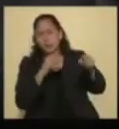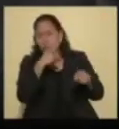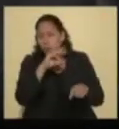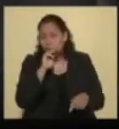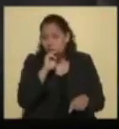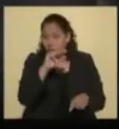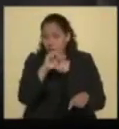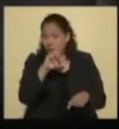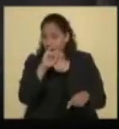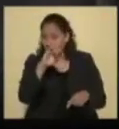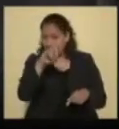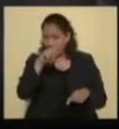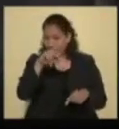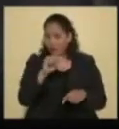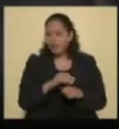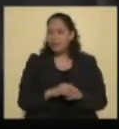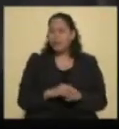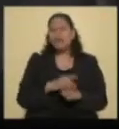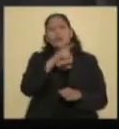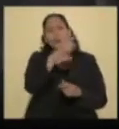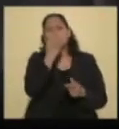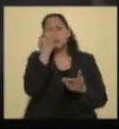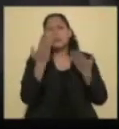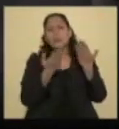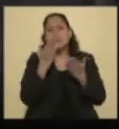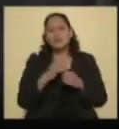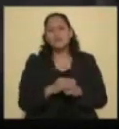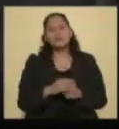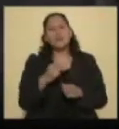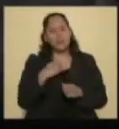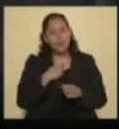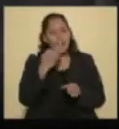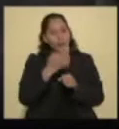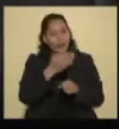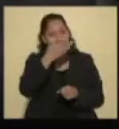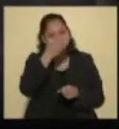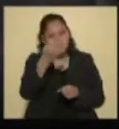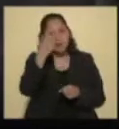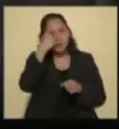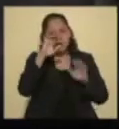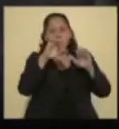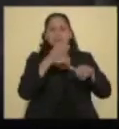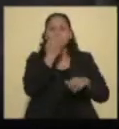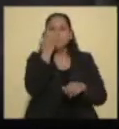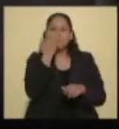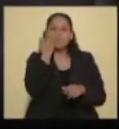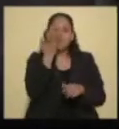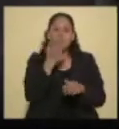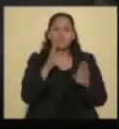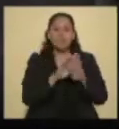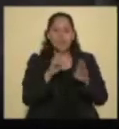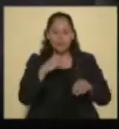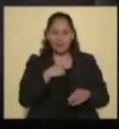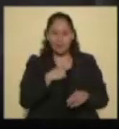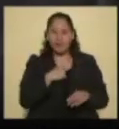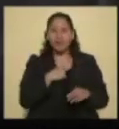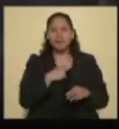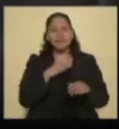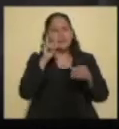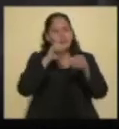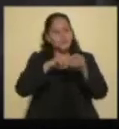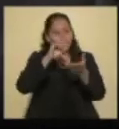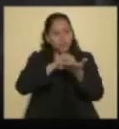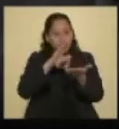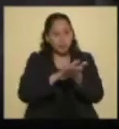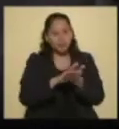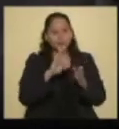Elena, y me dice: ¿y qué vas a estudiar? Le dije: precisamente vengo a darle la noticia para estudiar, para que ya me acabo de inscribir para